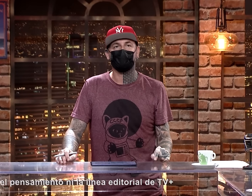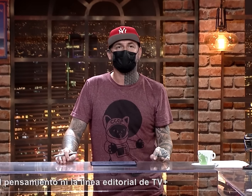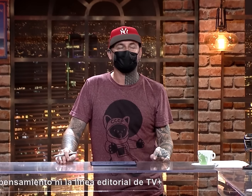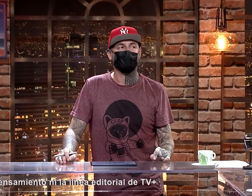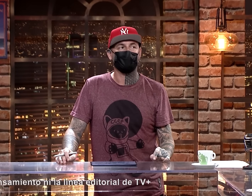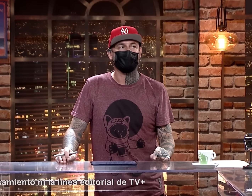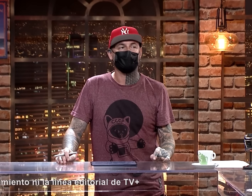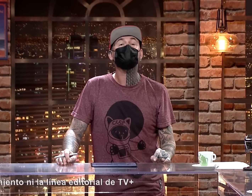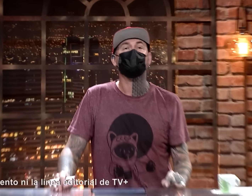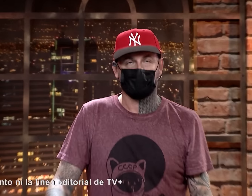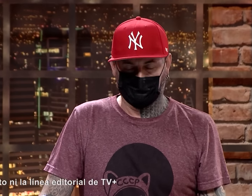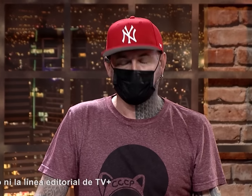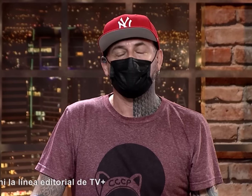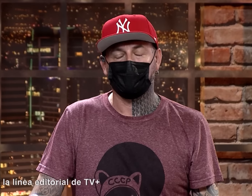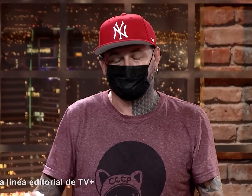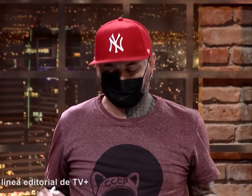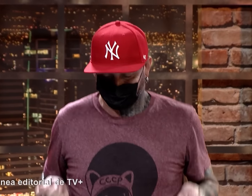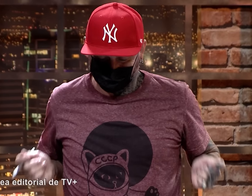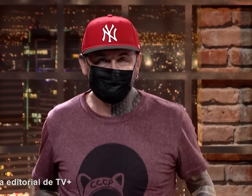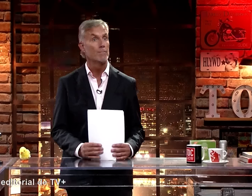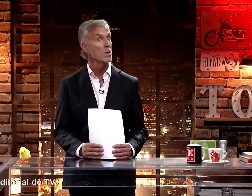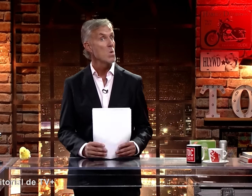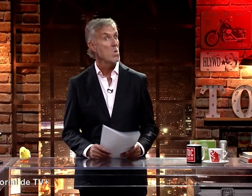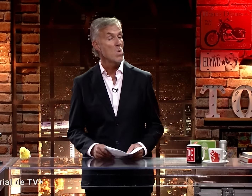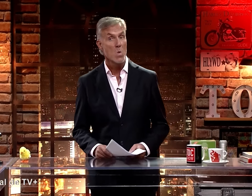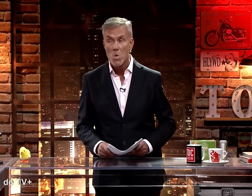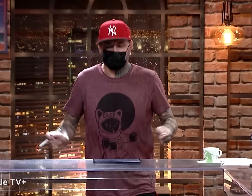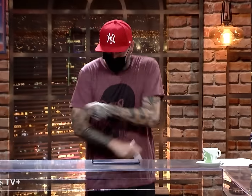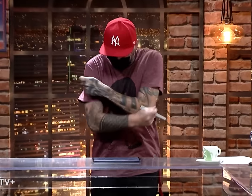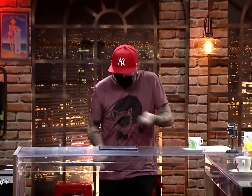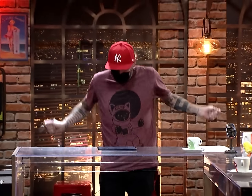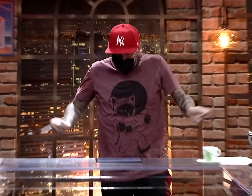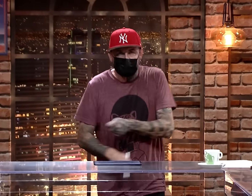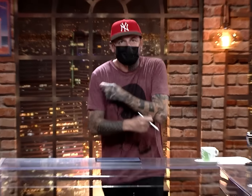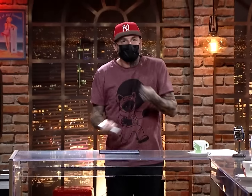ojo que cuando Lápiz está solo, uy, uy, uy, papito lindo.